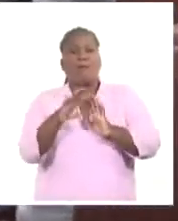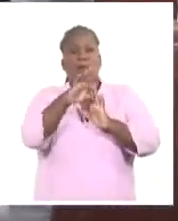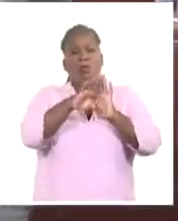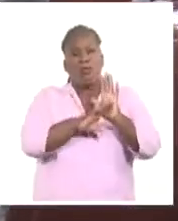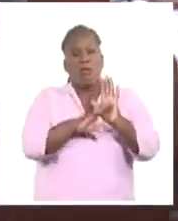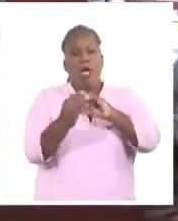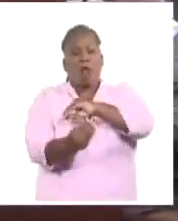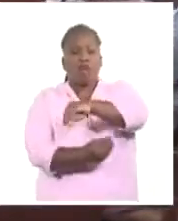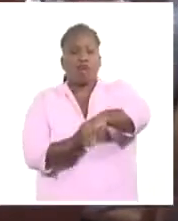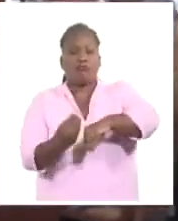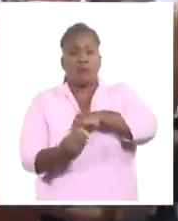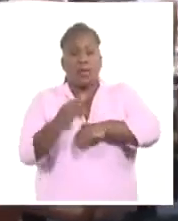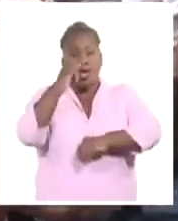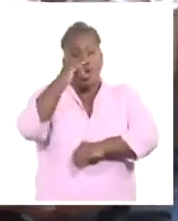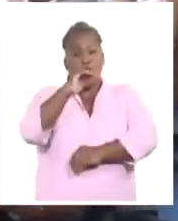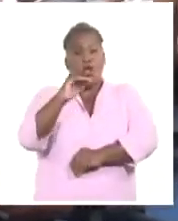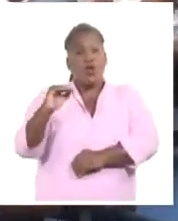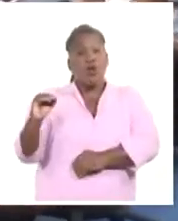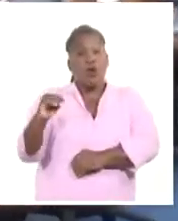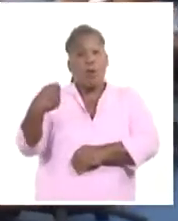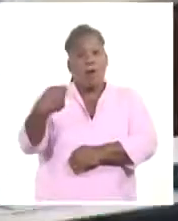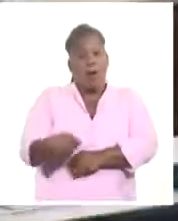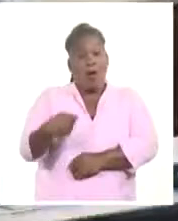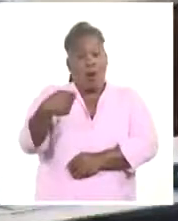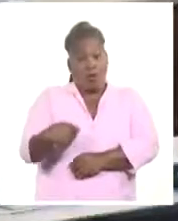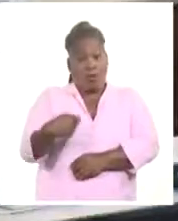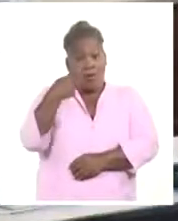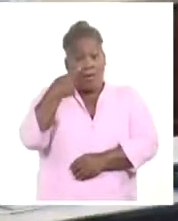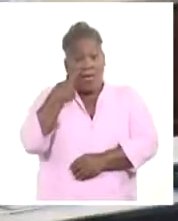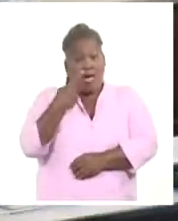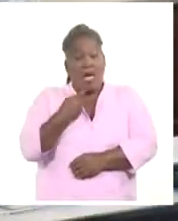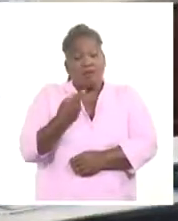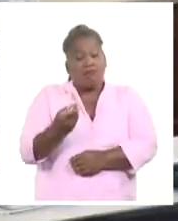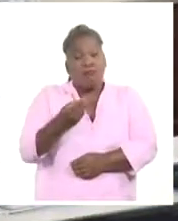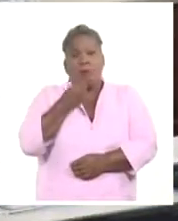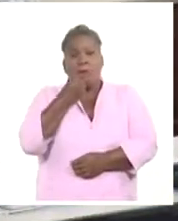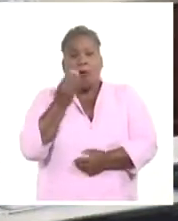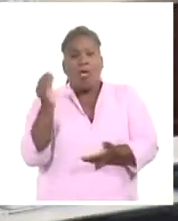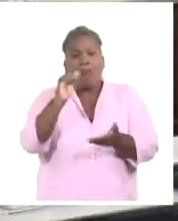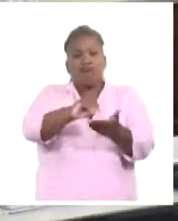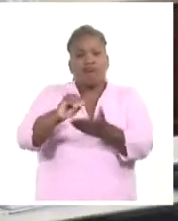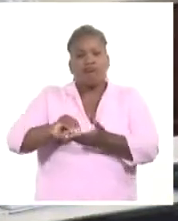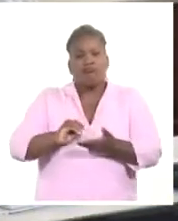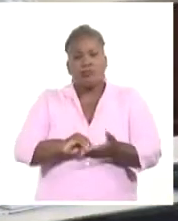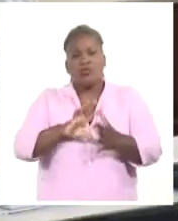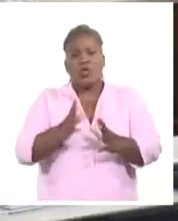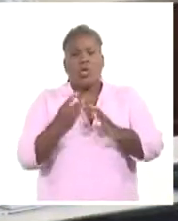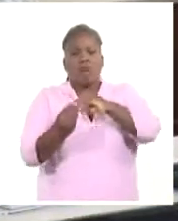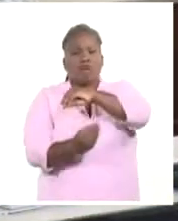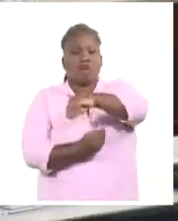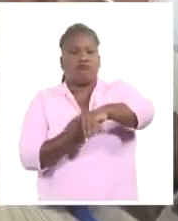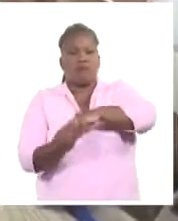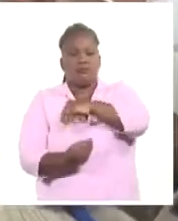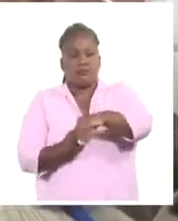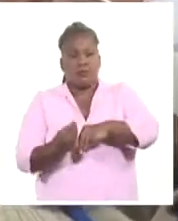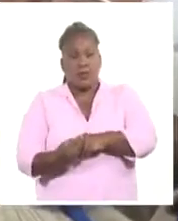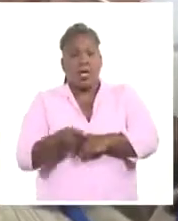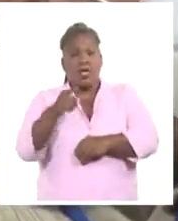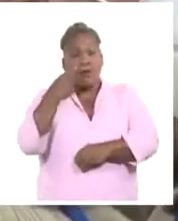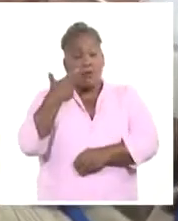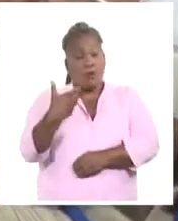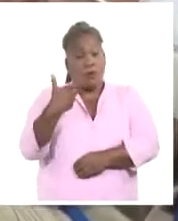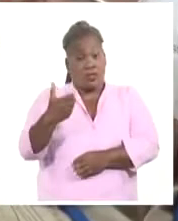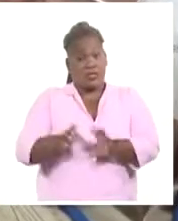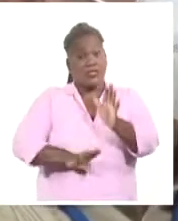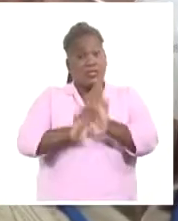transformaciones, incluso en normas jurídicas, para poder dotar de contenido a todas las transformaciones que se identificaron como necesarias en la actualización del modelo de desarrollo